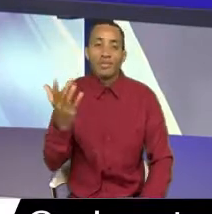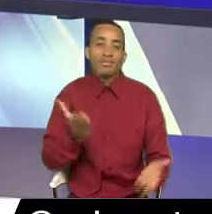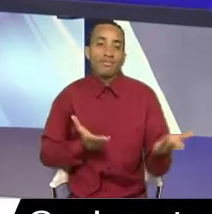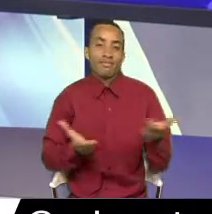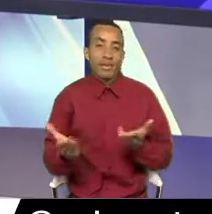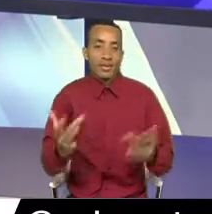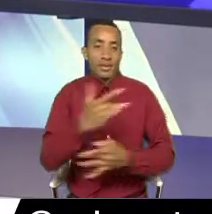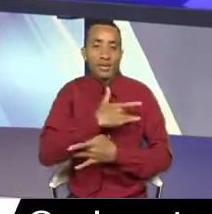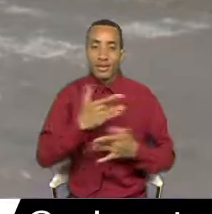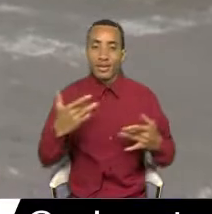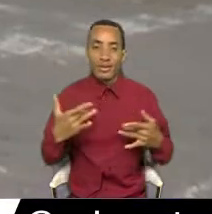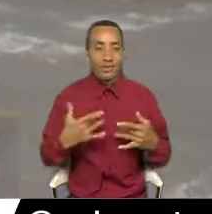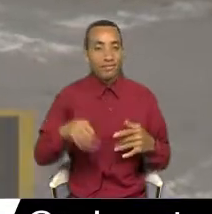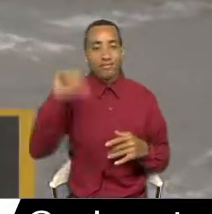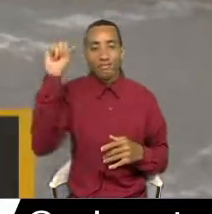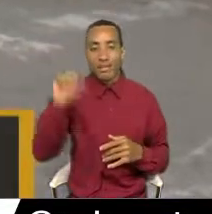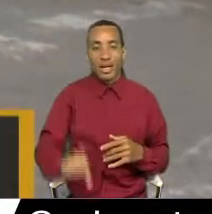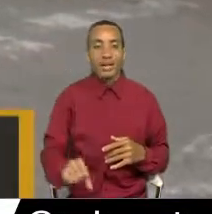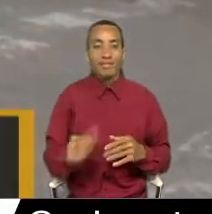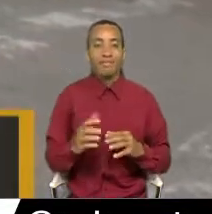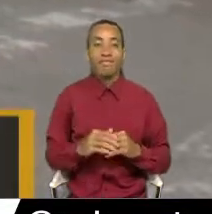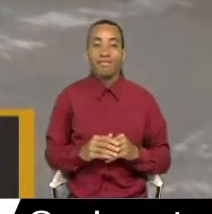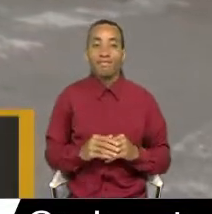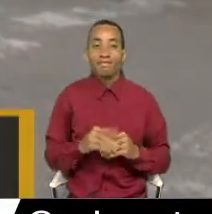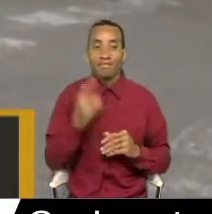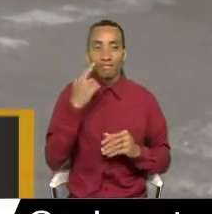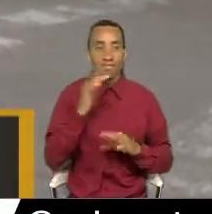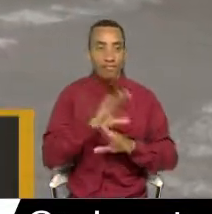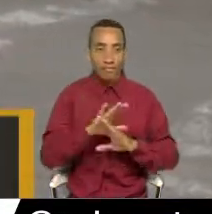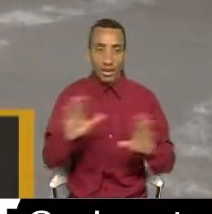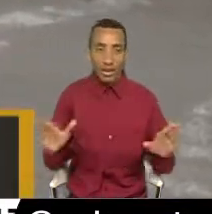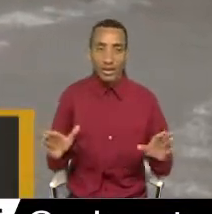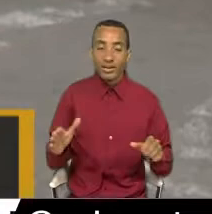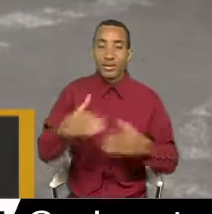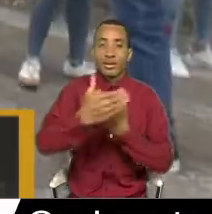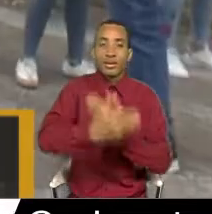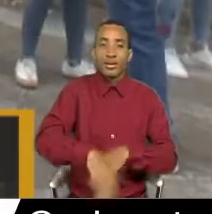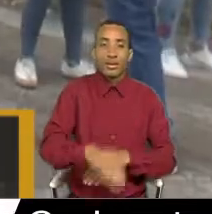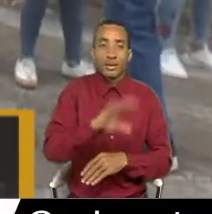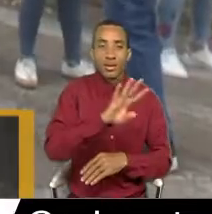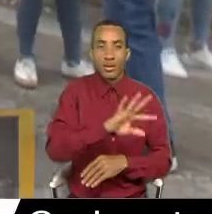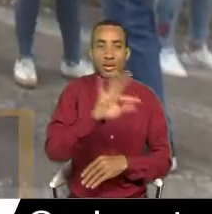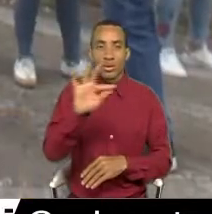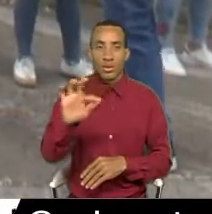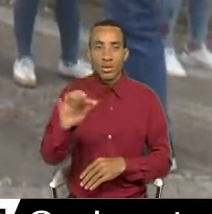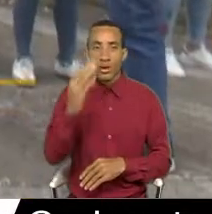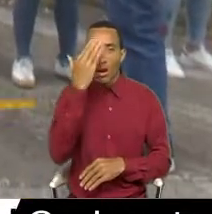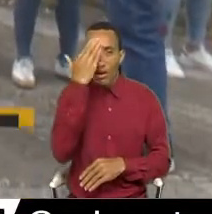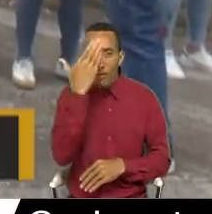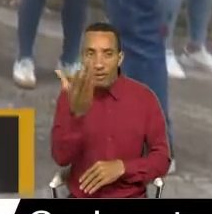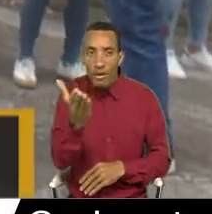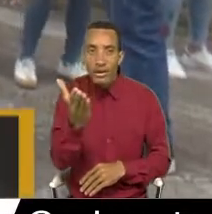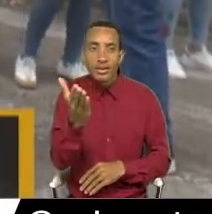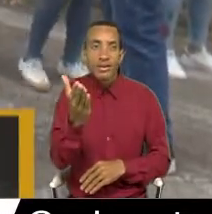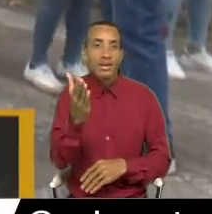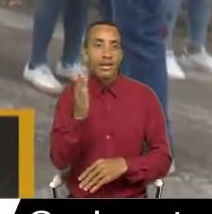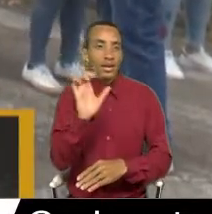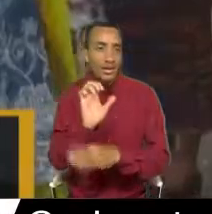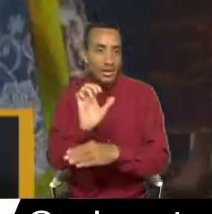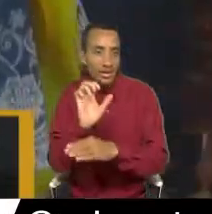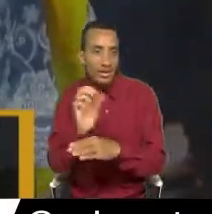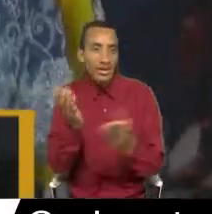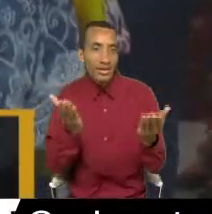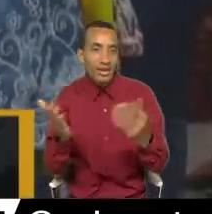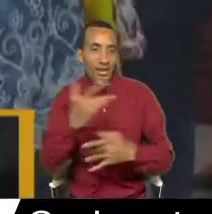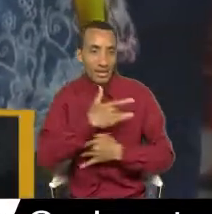salud. Totalmente bloqueada se encuentra la calle 48 justo al frente de una entidad prestadora del servicio de salud